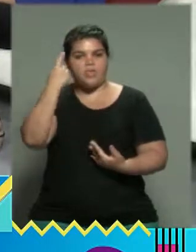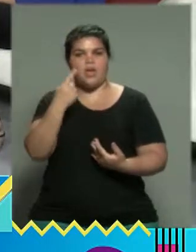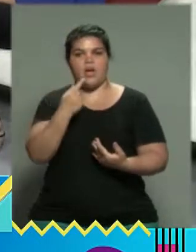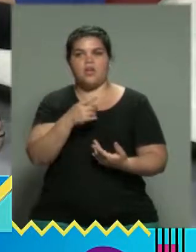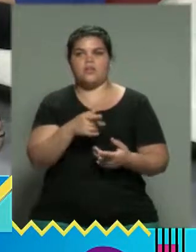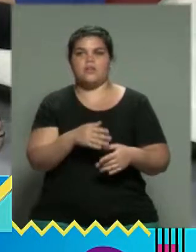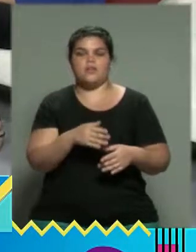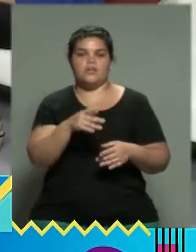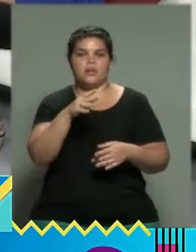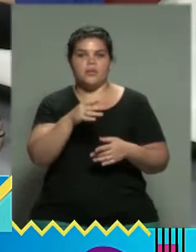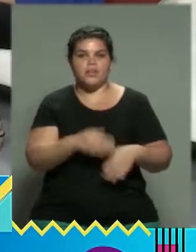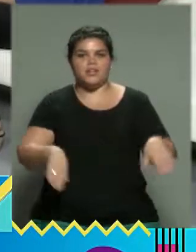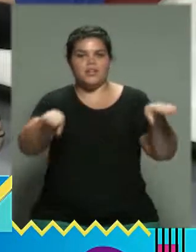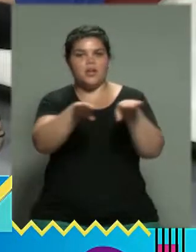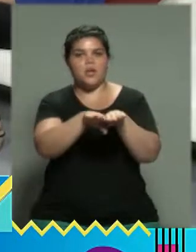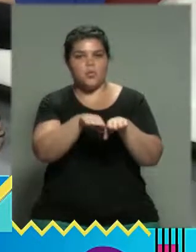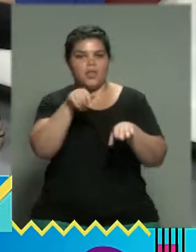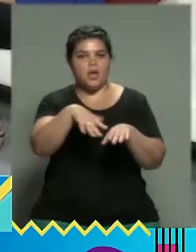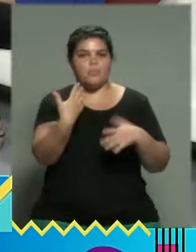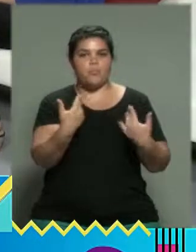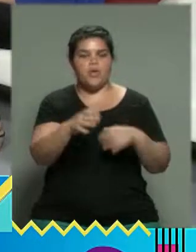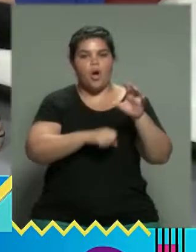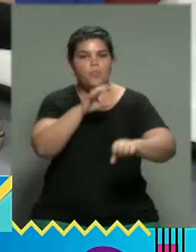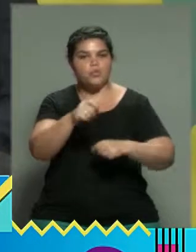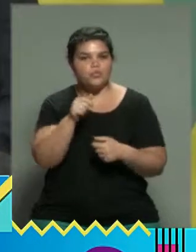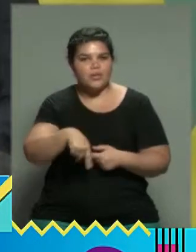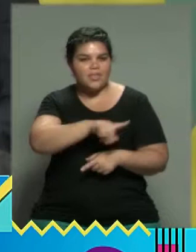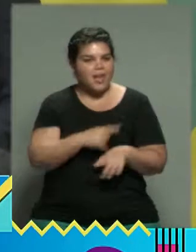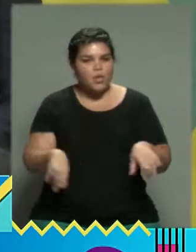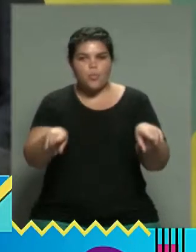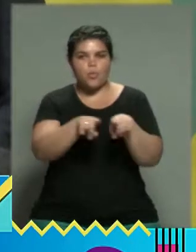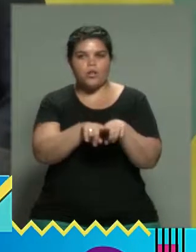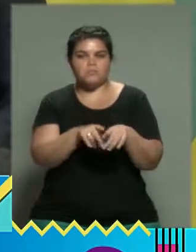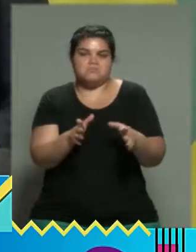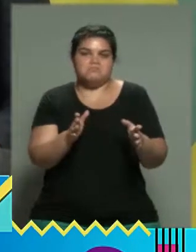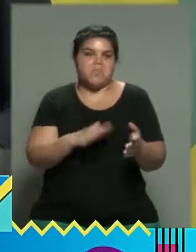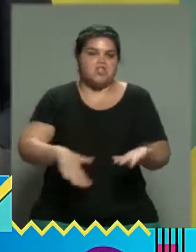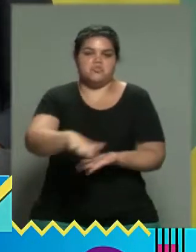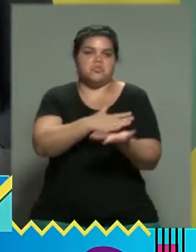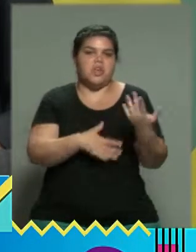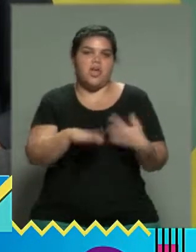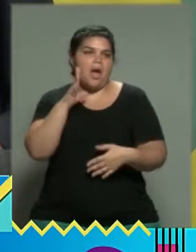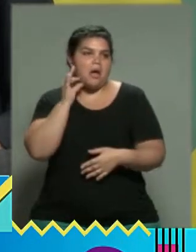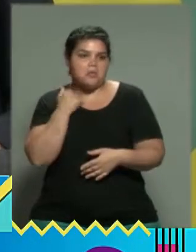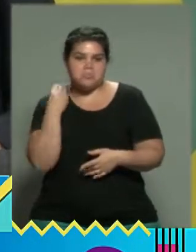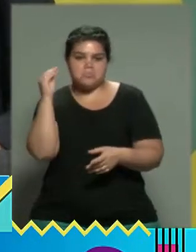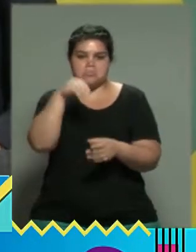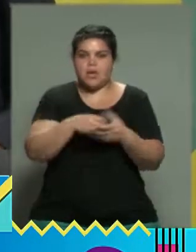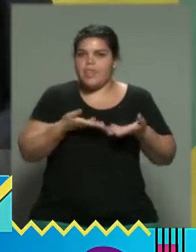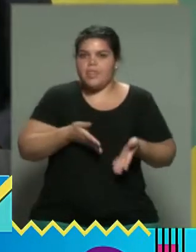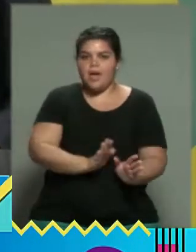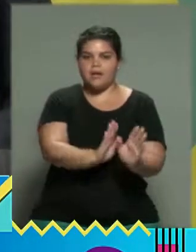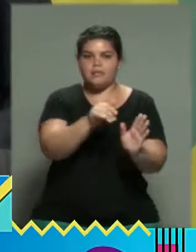de base? ¿Es posible? ¿Hay alguna sociedad que se pueda lograr decir, bueno, nacemos y estamos en una sociedad con igualdad